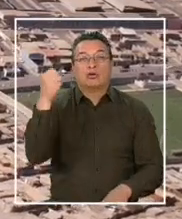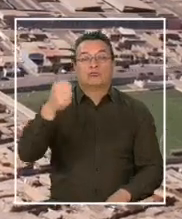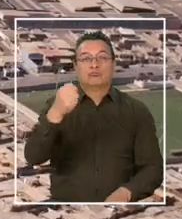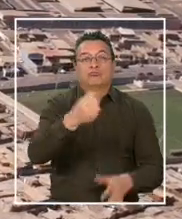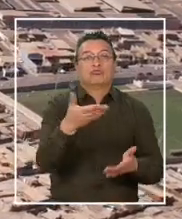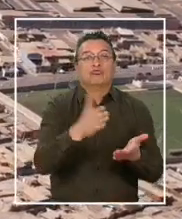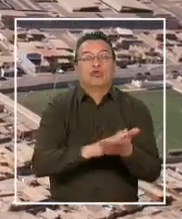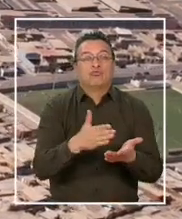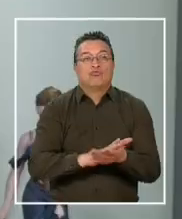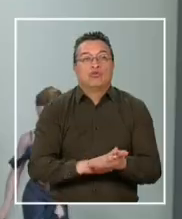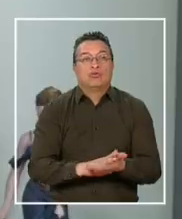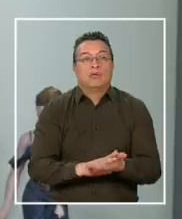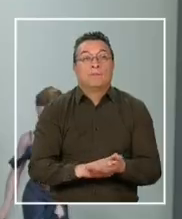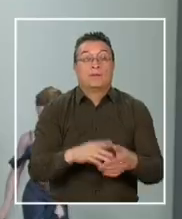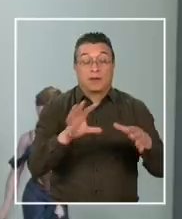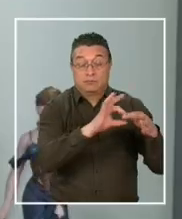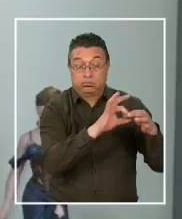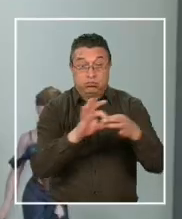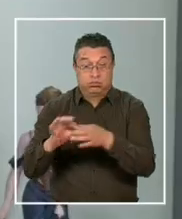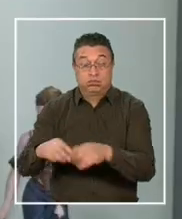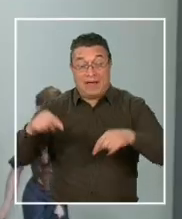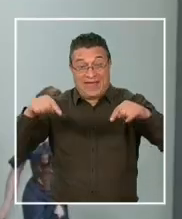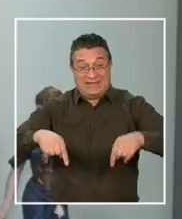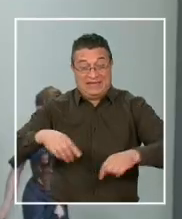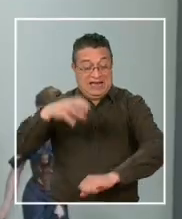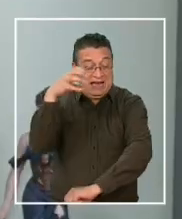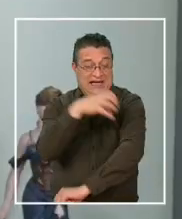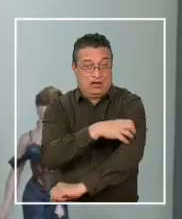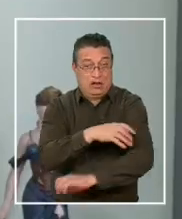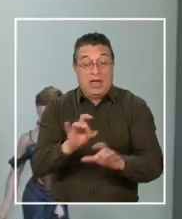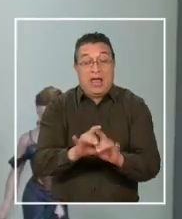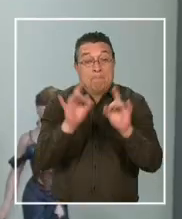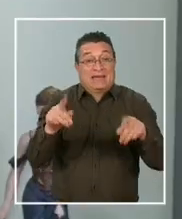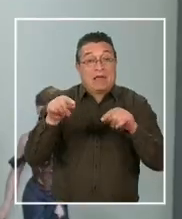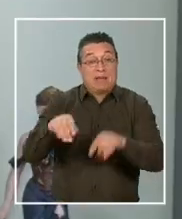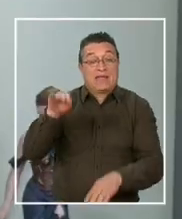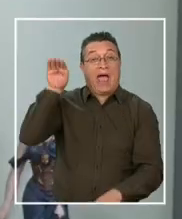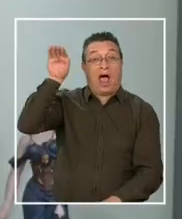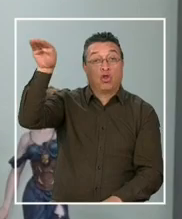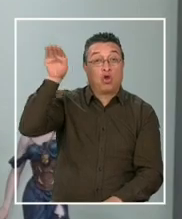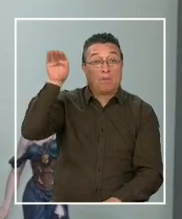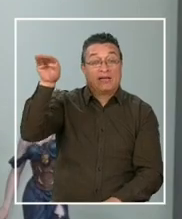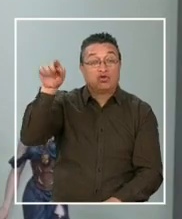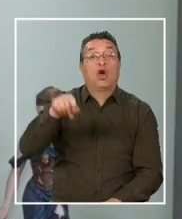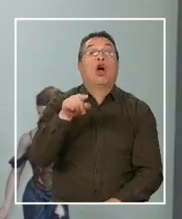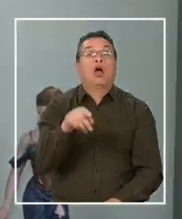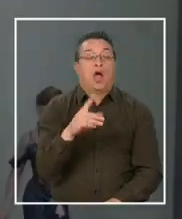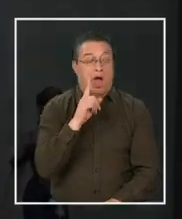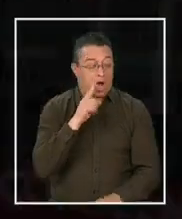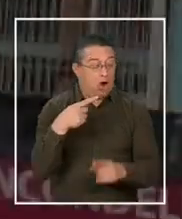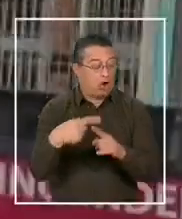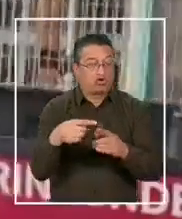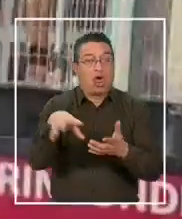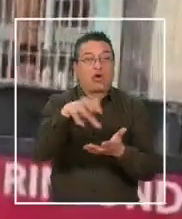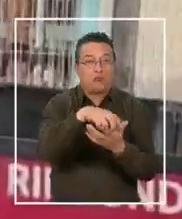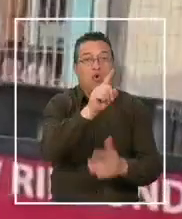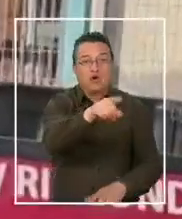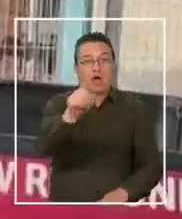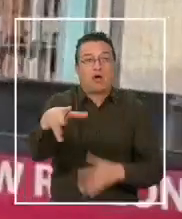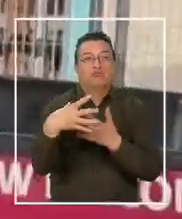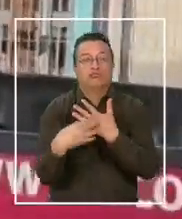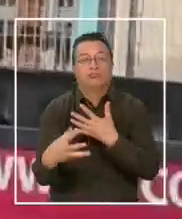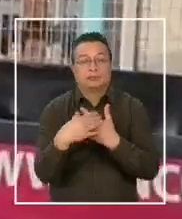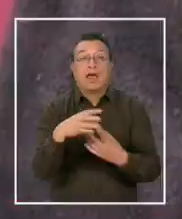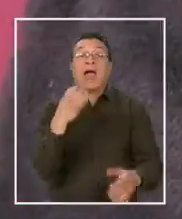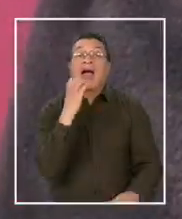homicidio. Los hechos que han ocurrido aquí en nuestra región, particularmente en Alto Hospicio, ya se están viendo también en otras comunas de nuestro país. Mientras en la región